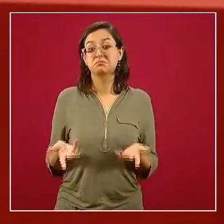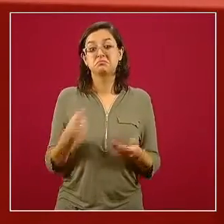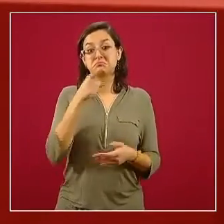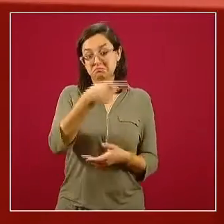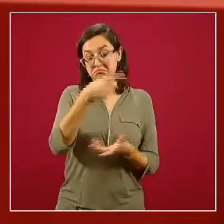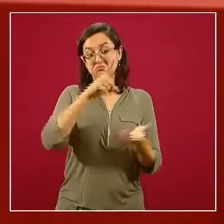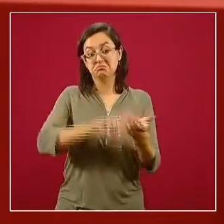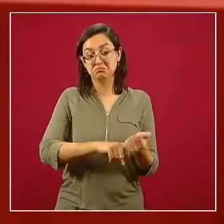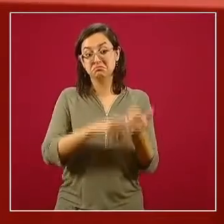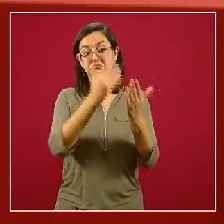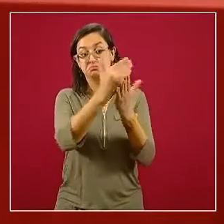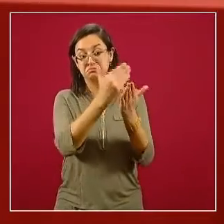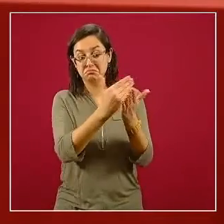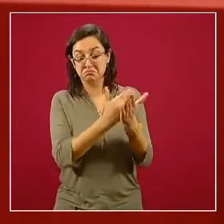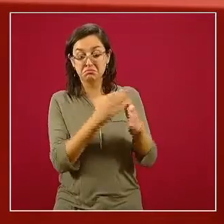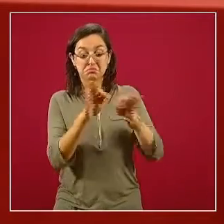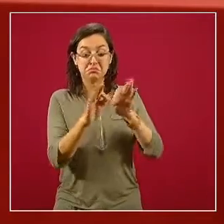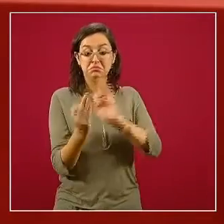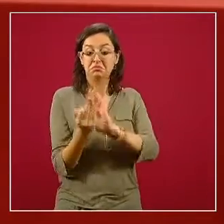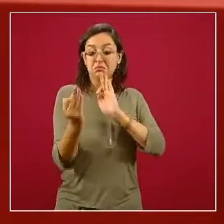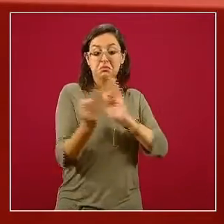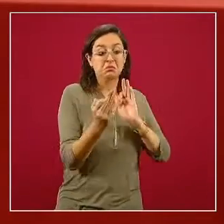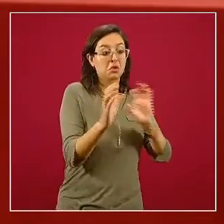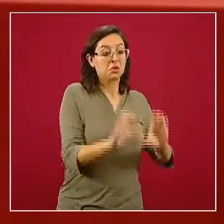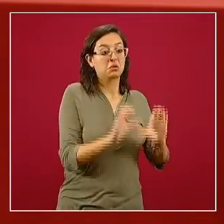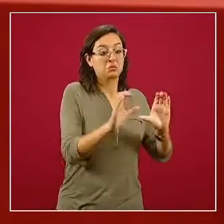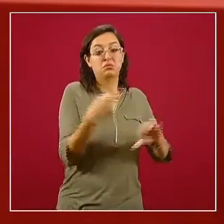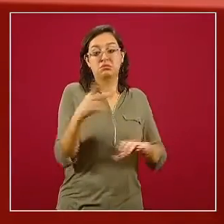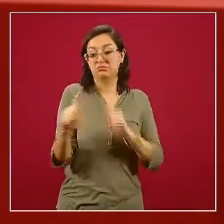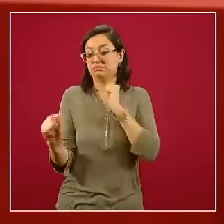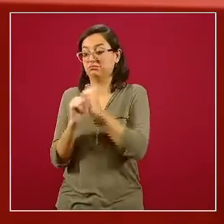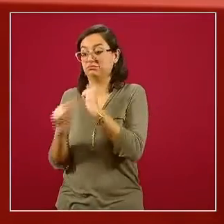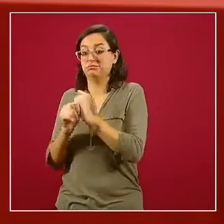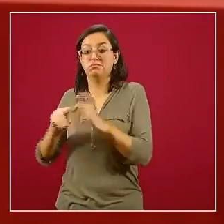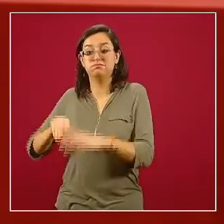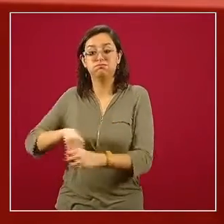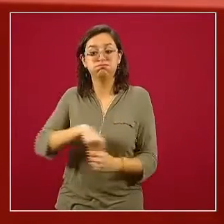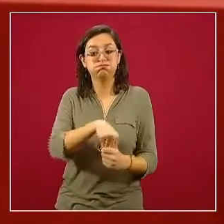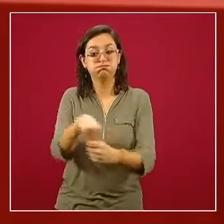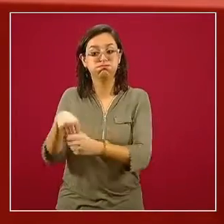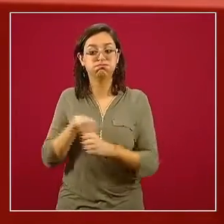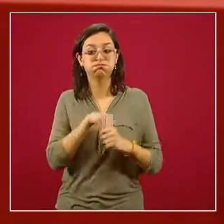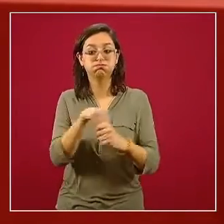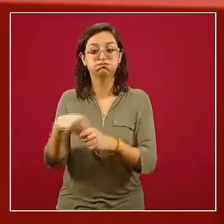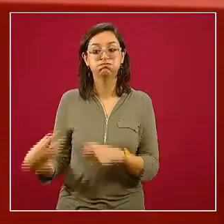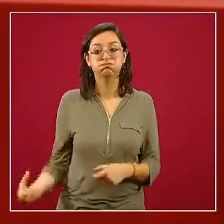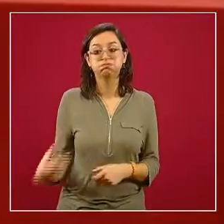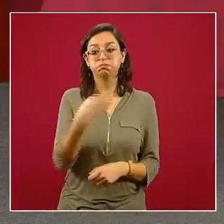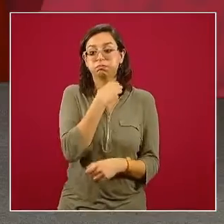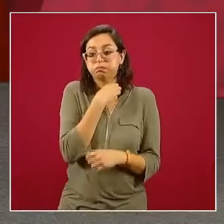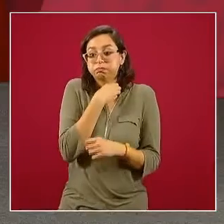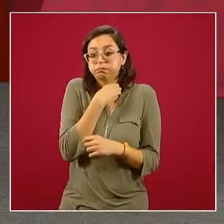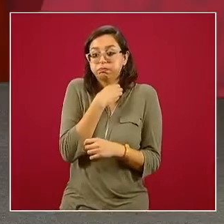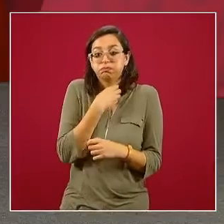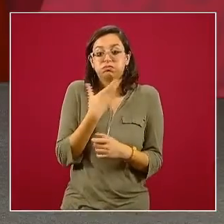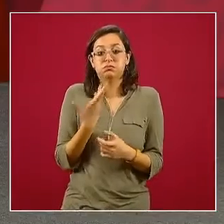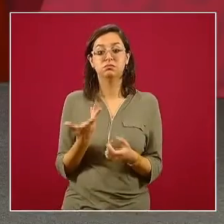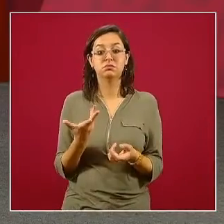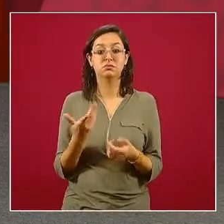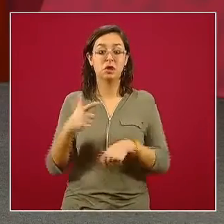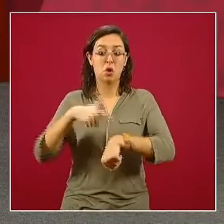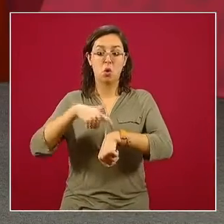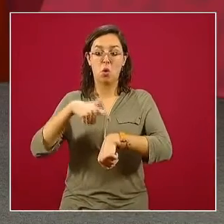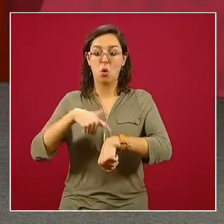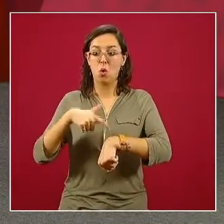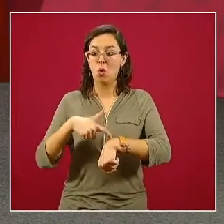su trabajo esta sana distancia y este cuidado, si en el transporte público comúnmente pues van muy juntos, ¿no? Y sobre todo en las horas